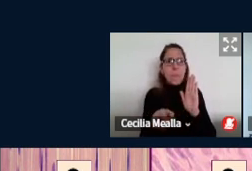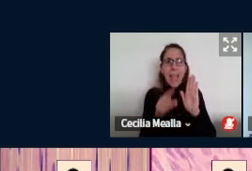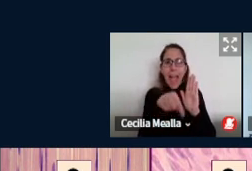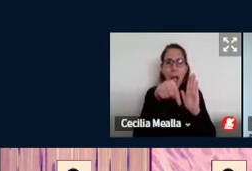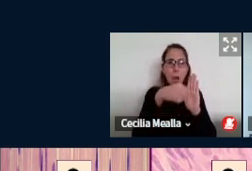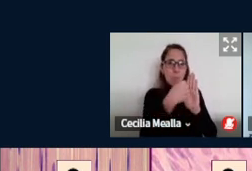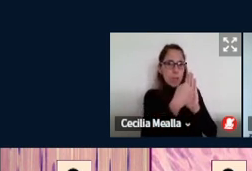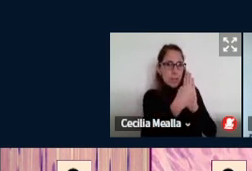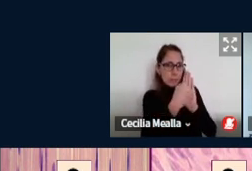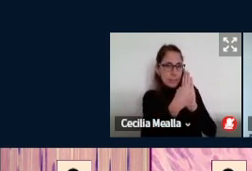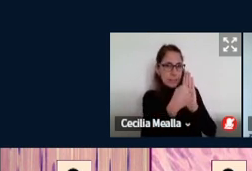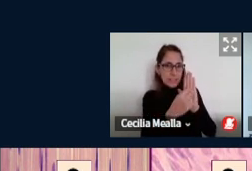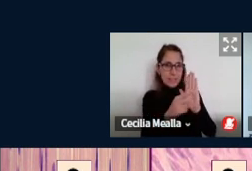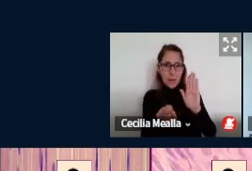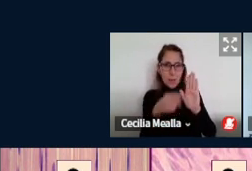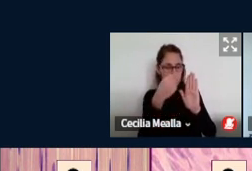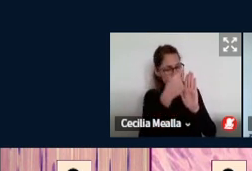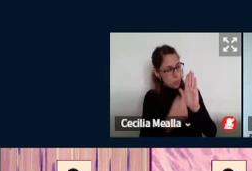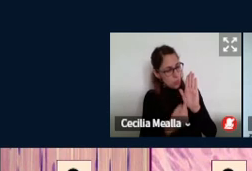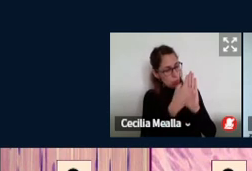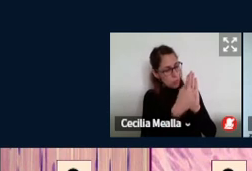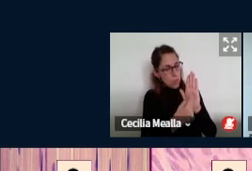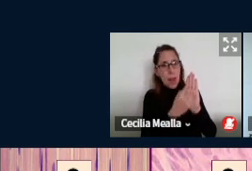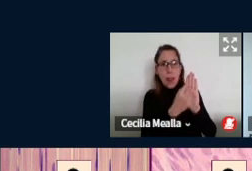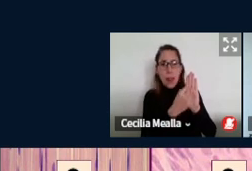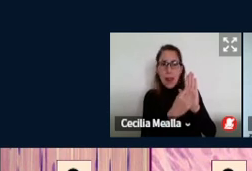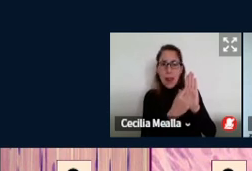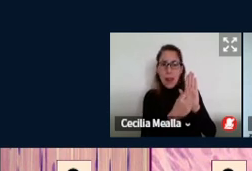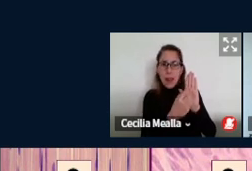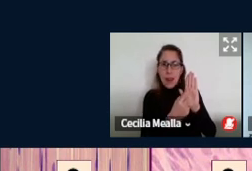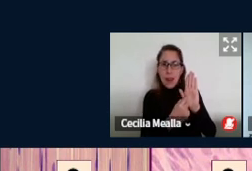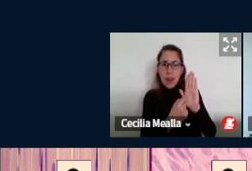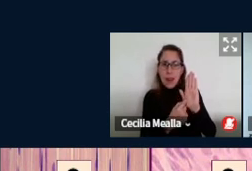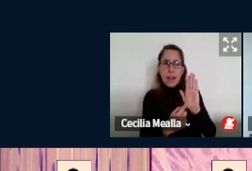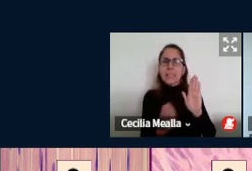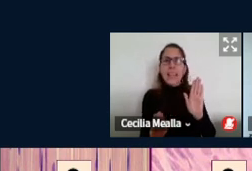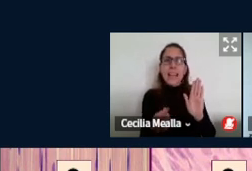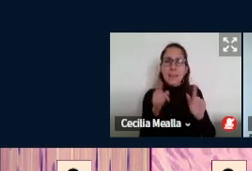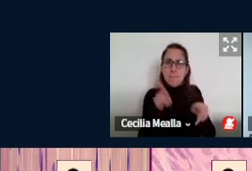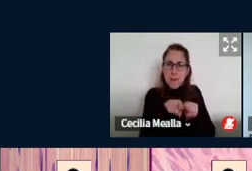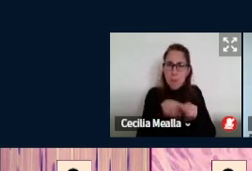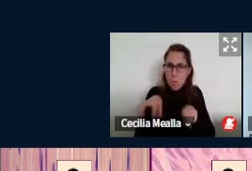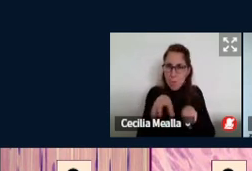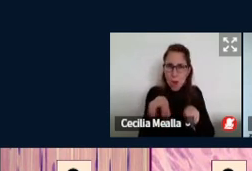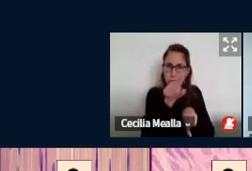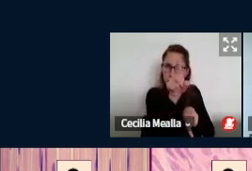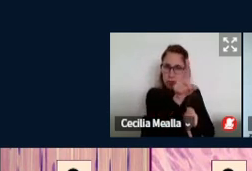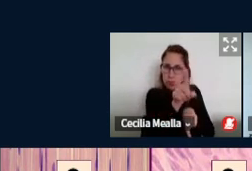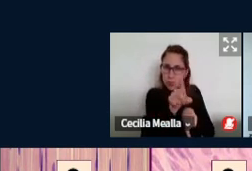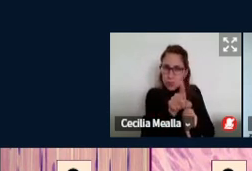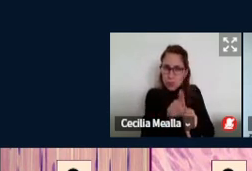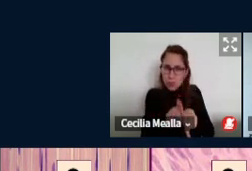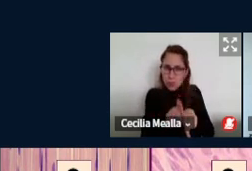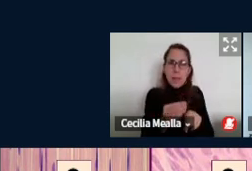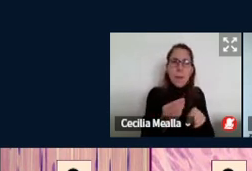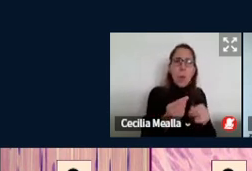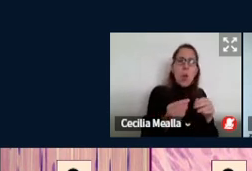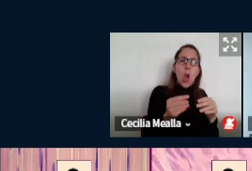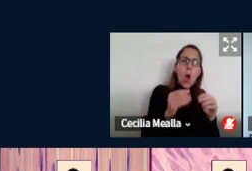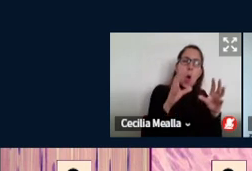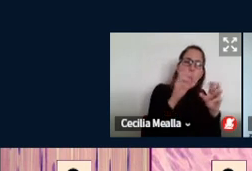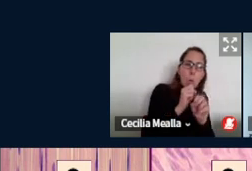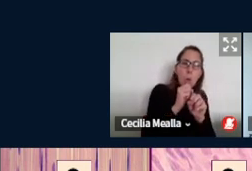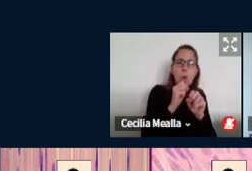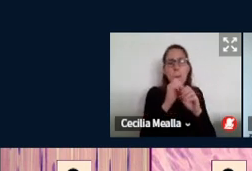Eso que marca ahí Vicky. Que se ve como una rayita oscurita, una